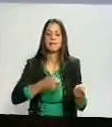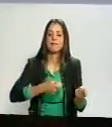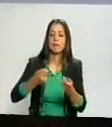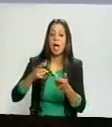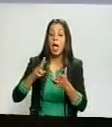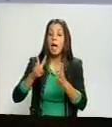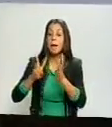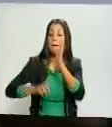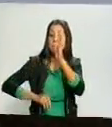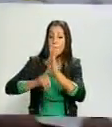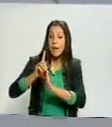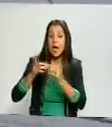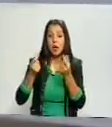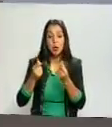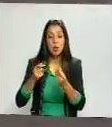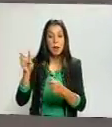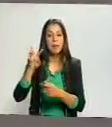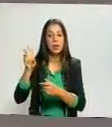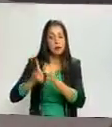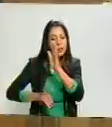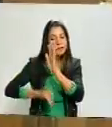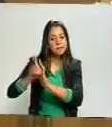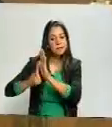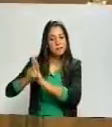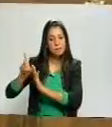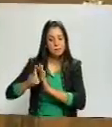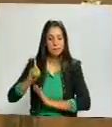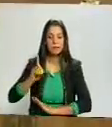economía nacional a partir de la minería.